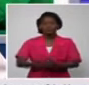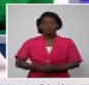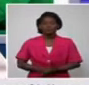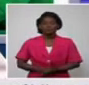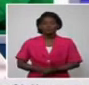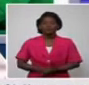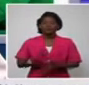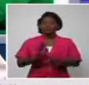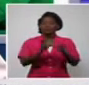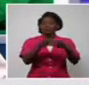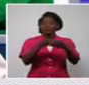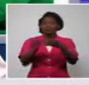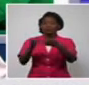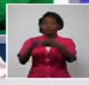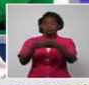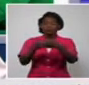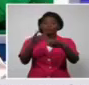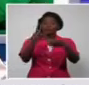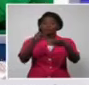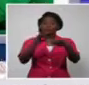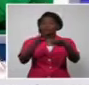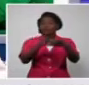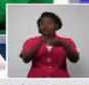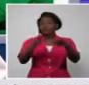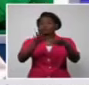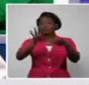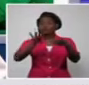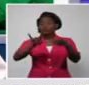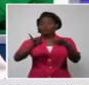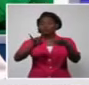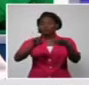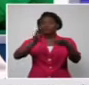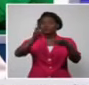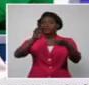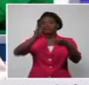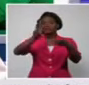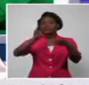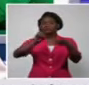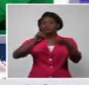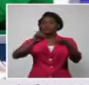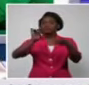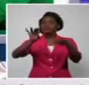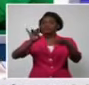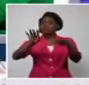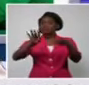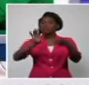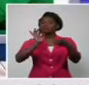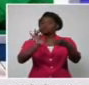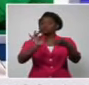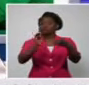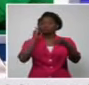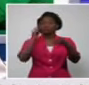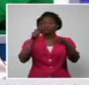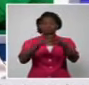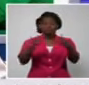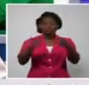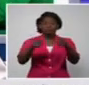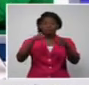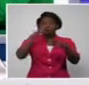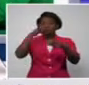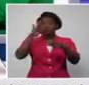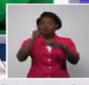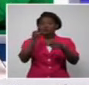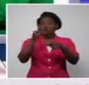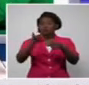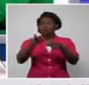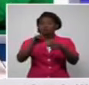59, 315, y de más de 60 años, cifra elevada, 143, grupo de